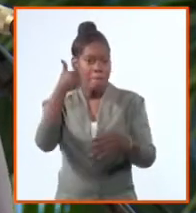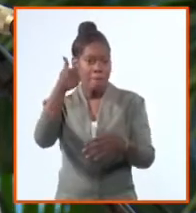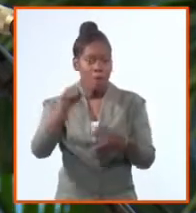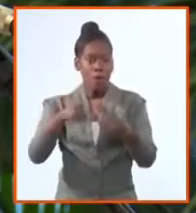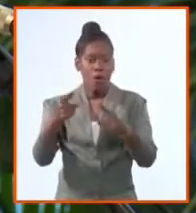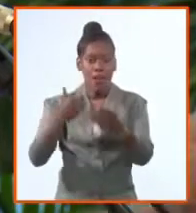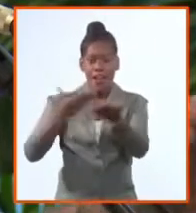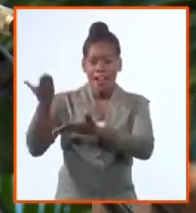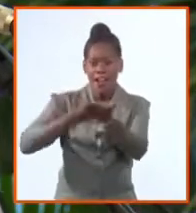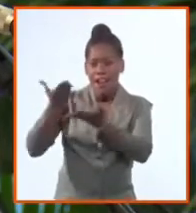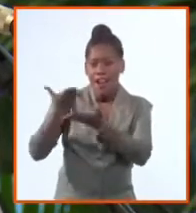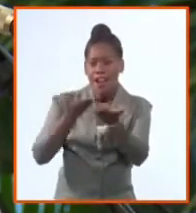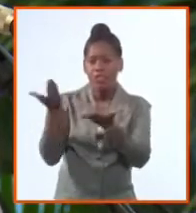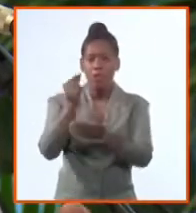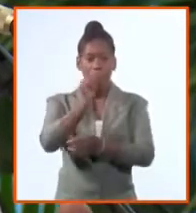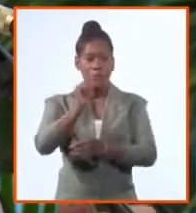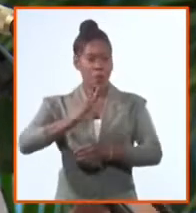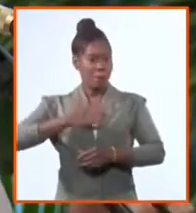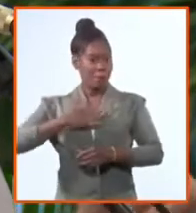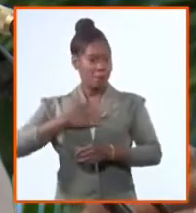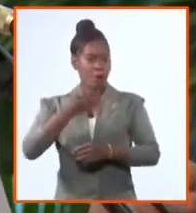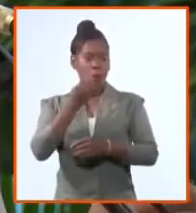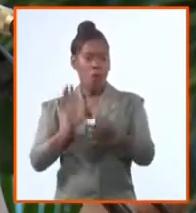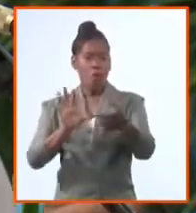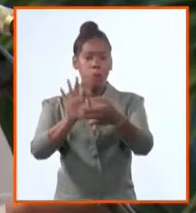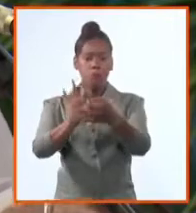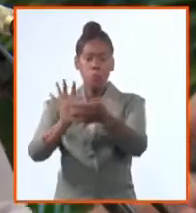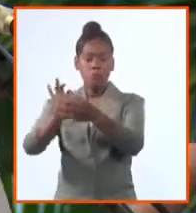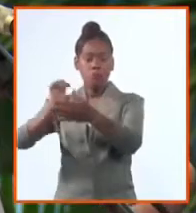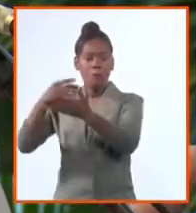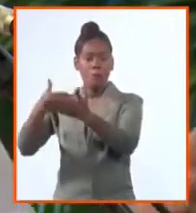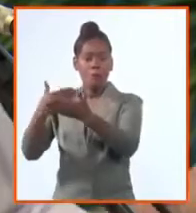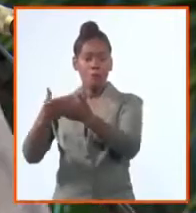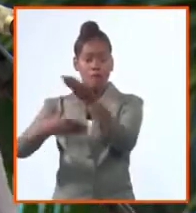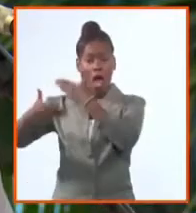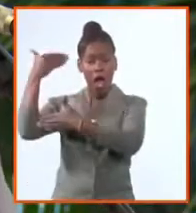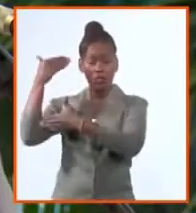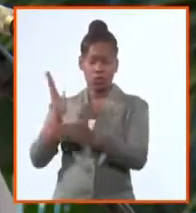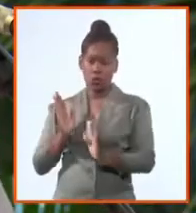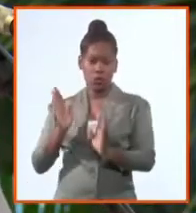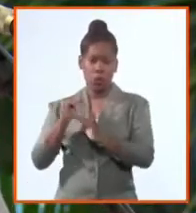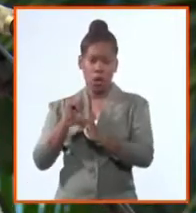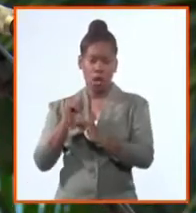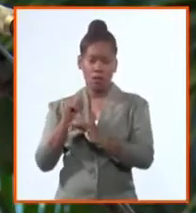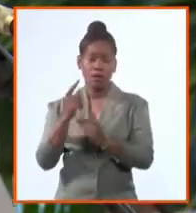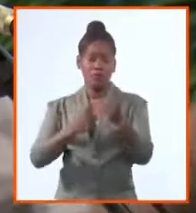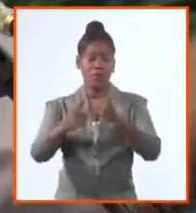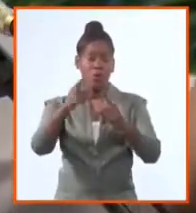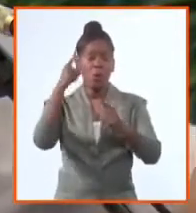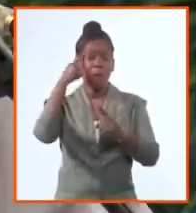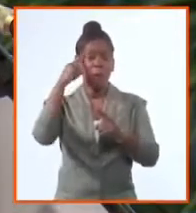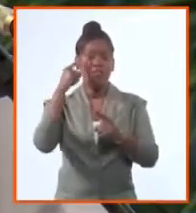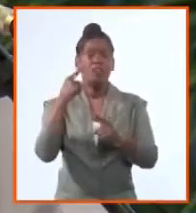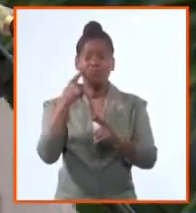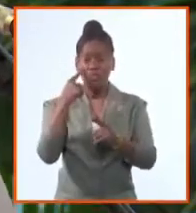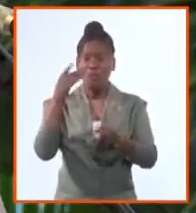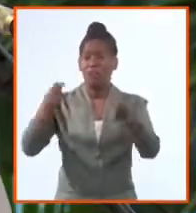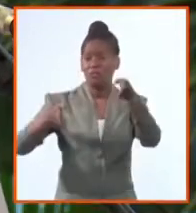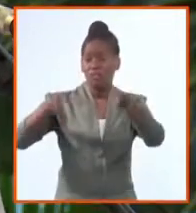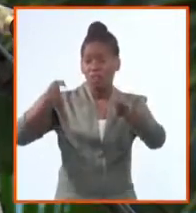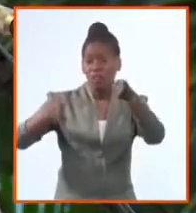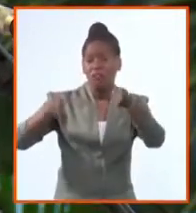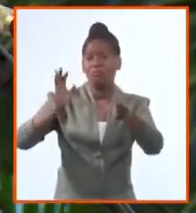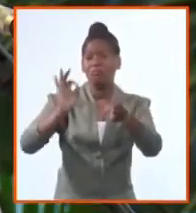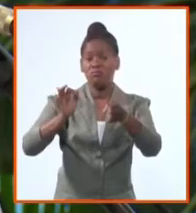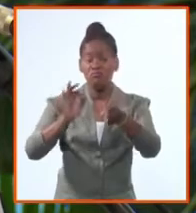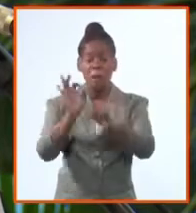país, no es el país de los años 90. Es verdad que hay cosas que no tenemos en las mismas circunstancias que teníamos en los años 90. Era la primera